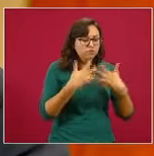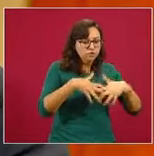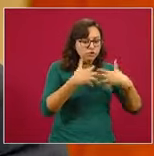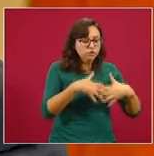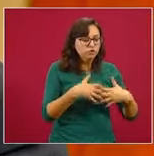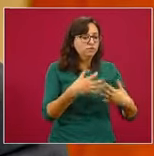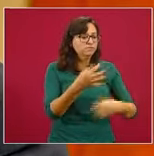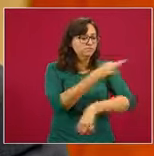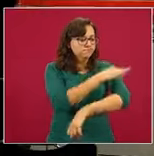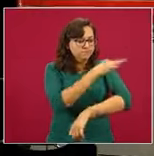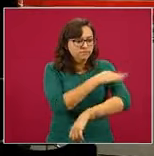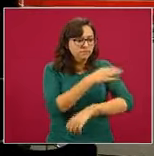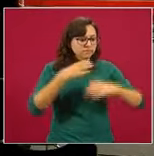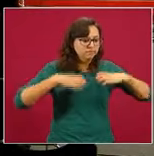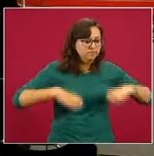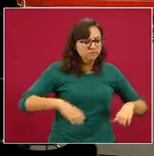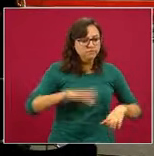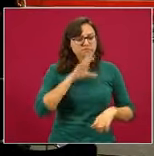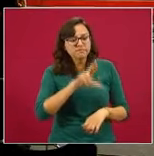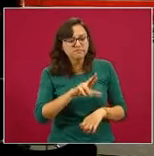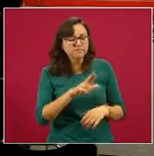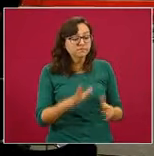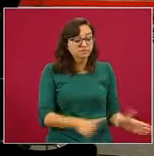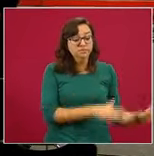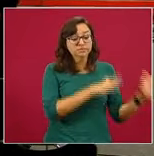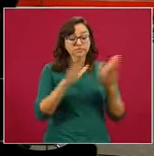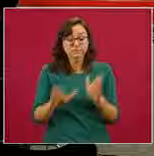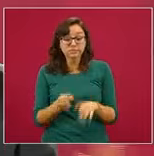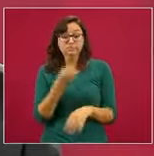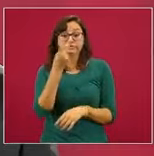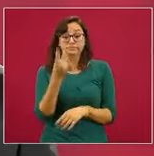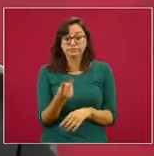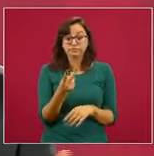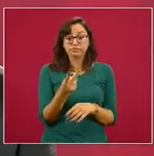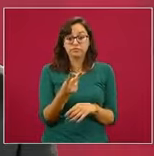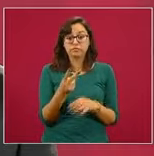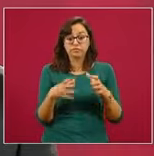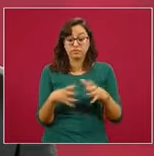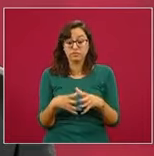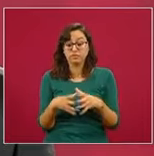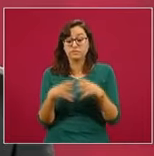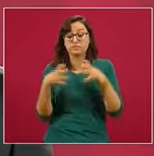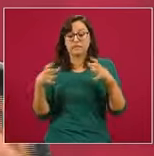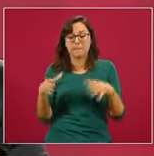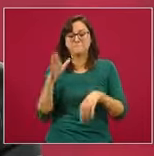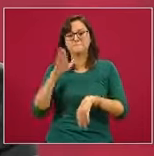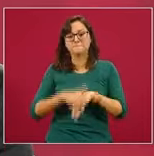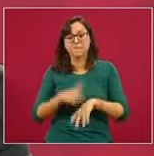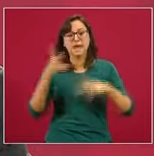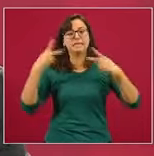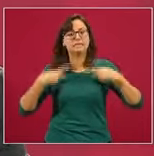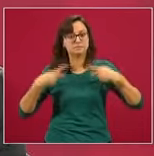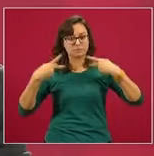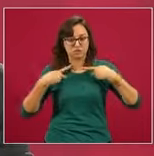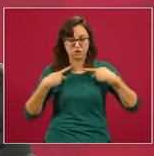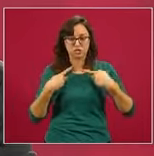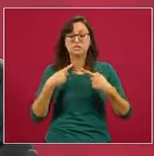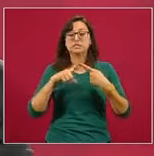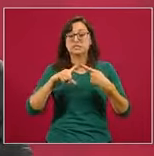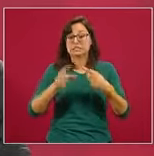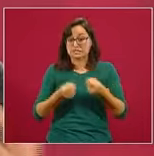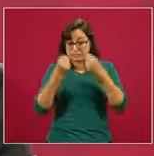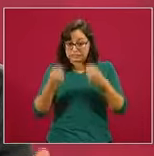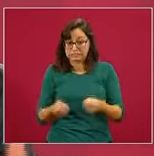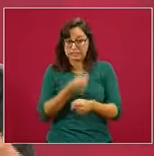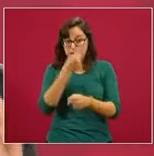de respuesta. En fase 2 son unos pocos centenares de personas, nuevamente seguridad y